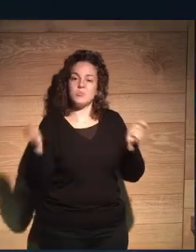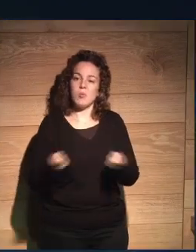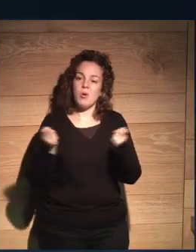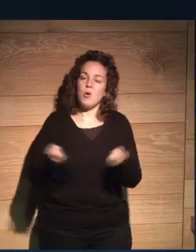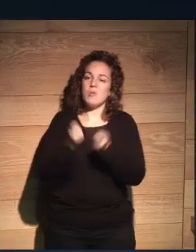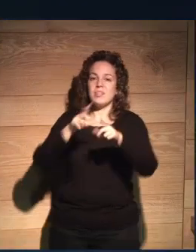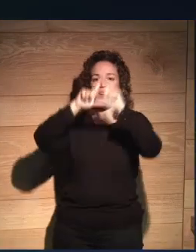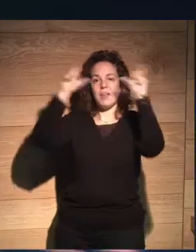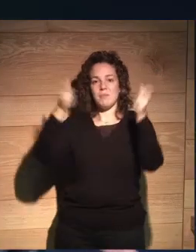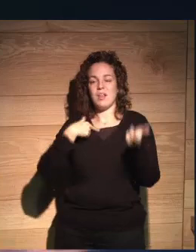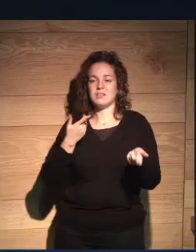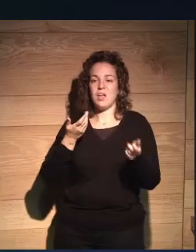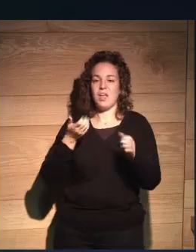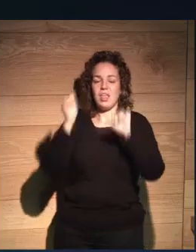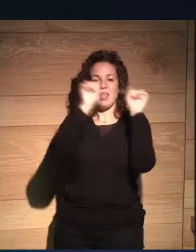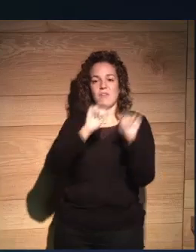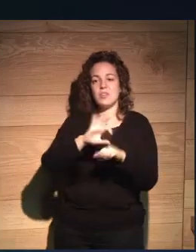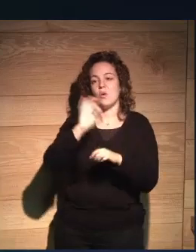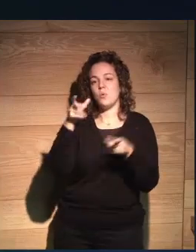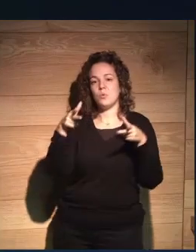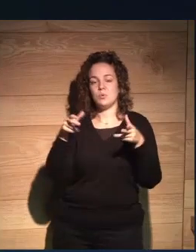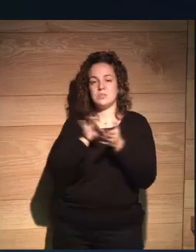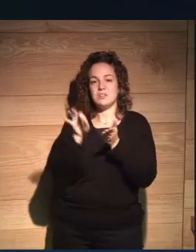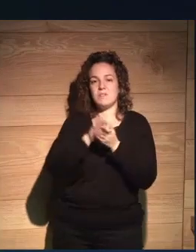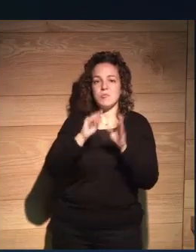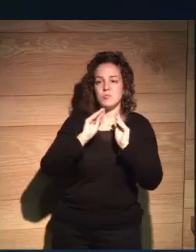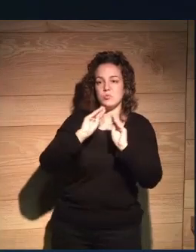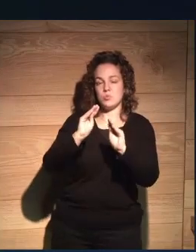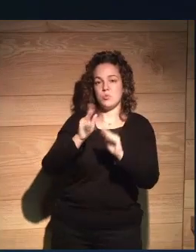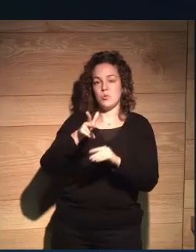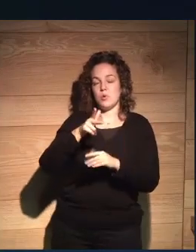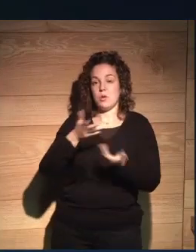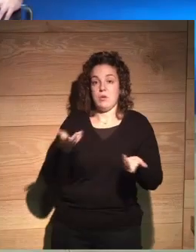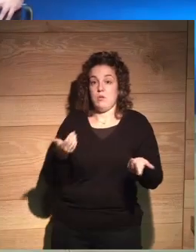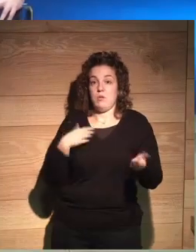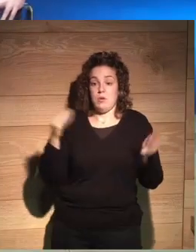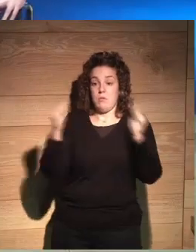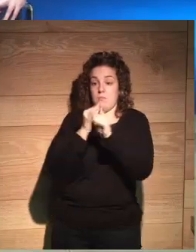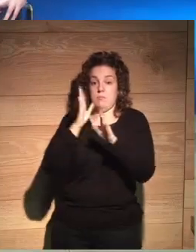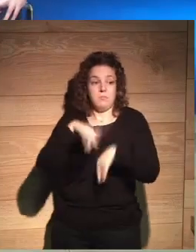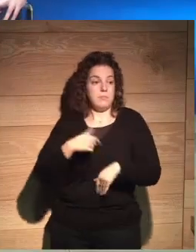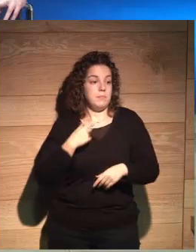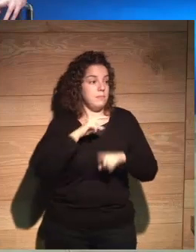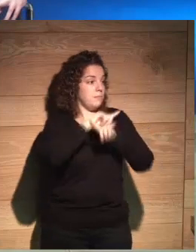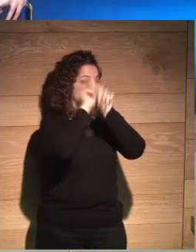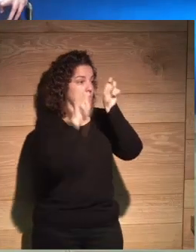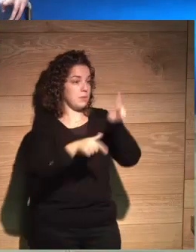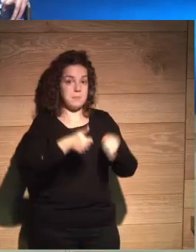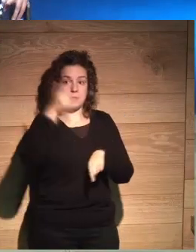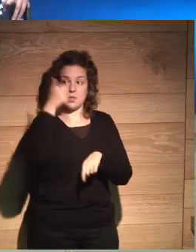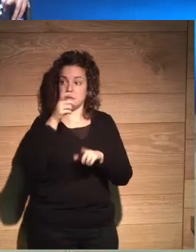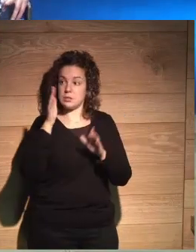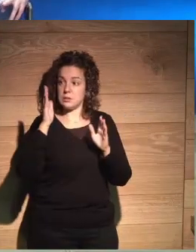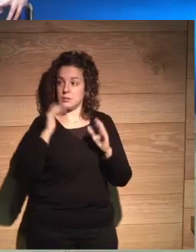homeopatía o tienen sus servicios en la homeopatía. No lo vería coherente, eso. ¿Más preguntas? ¿Más fregados? ¿Nadie más?